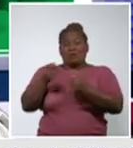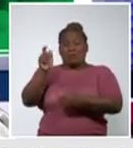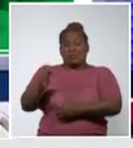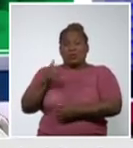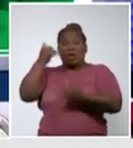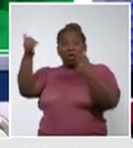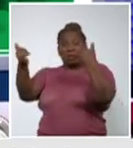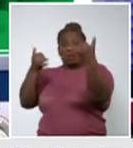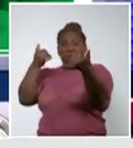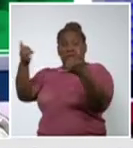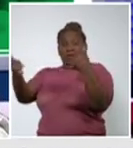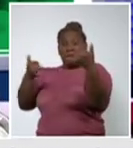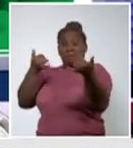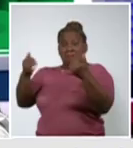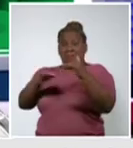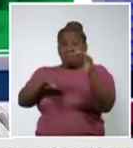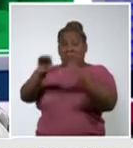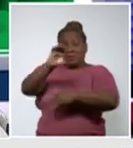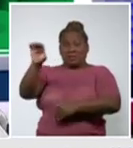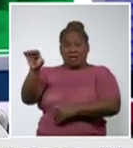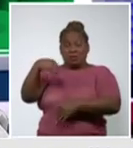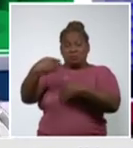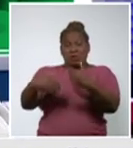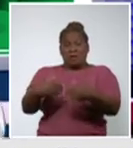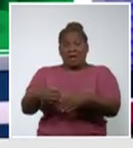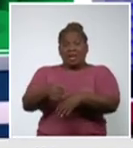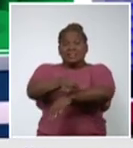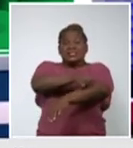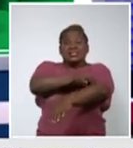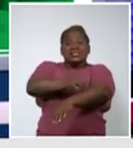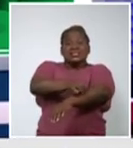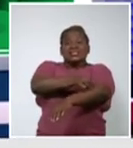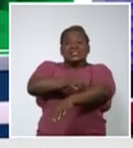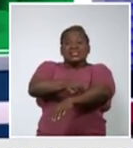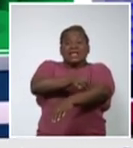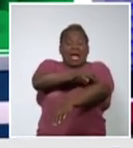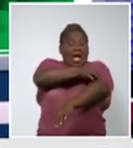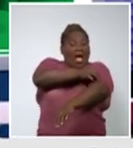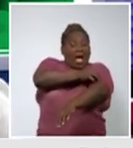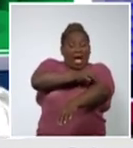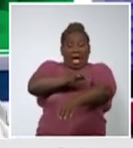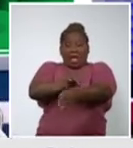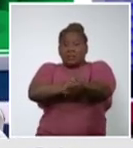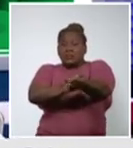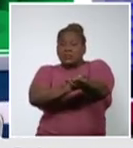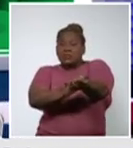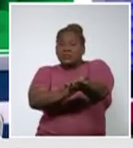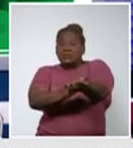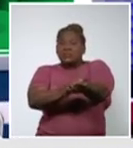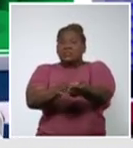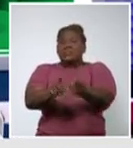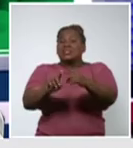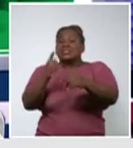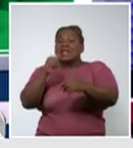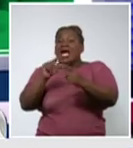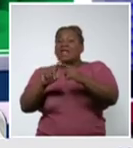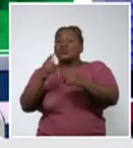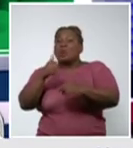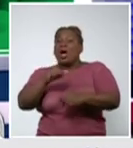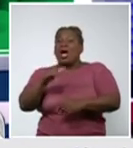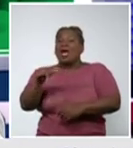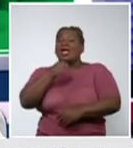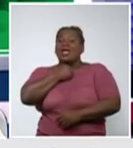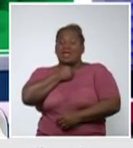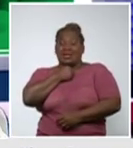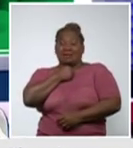problema del tatuaje. Sí. El tatuaje en estos momentos, sobre el tatuaje del brazo, de forma tal que una de las